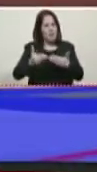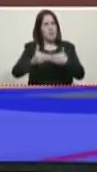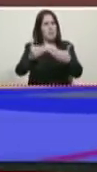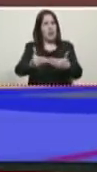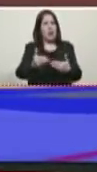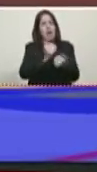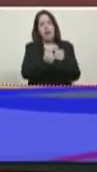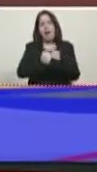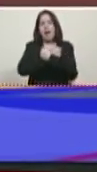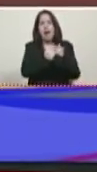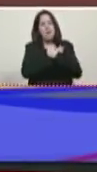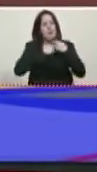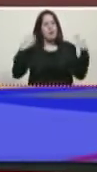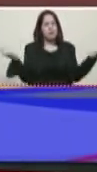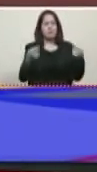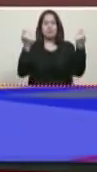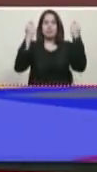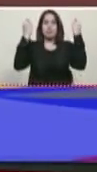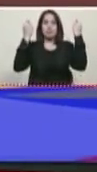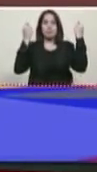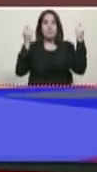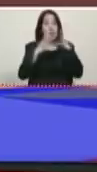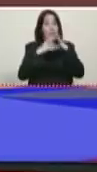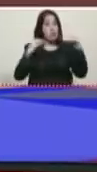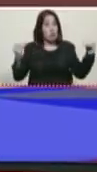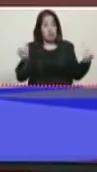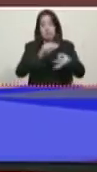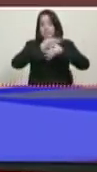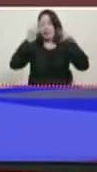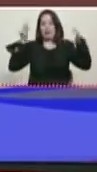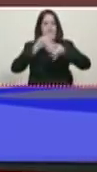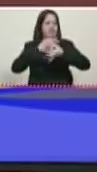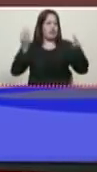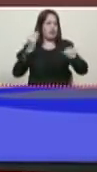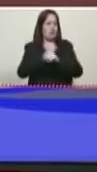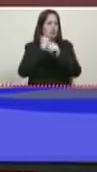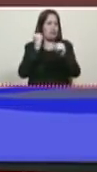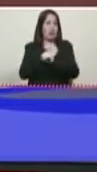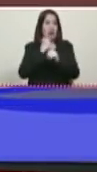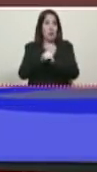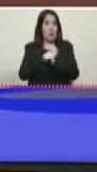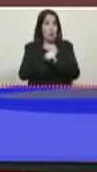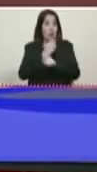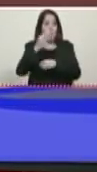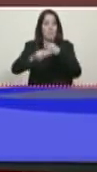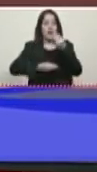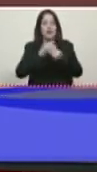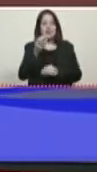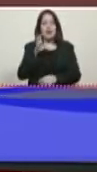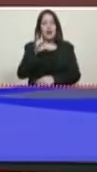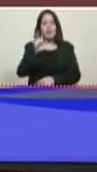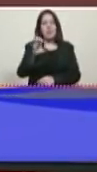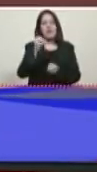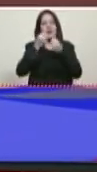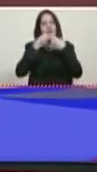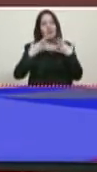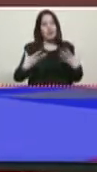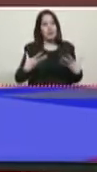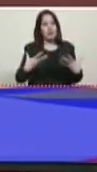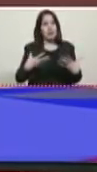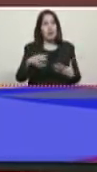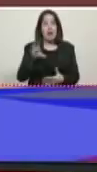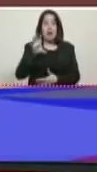amor y más amor eficiencia y más eficiencia para hacer la patria bella la